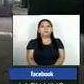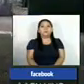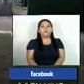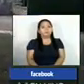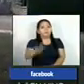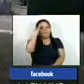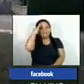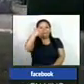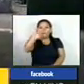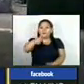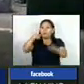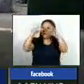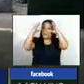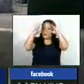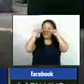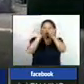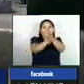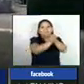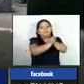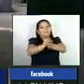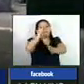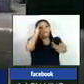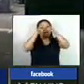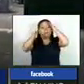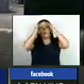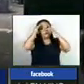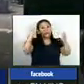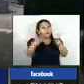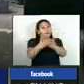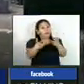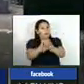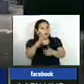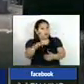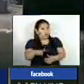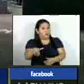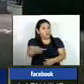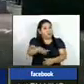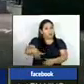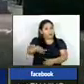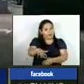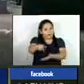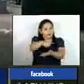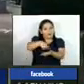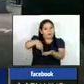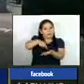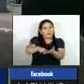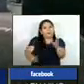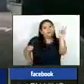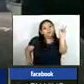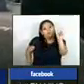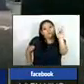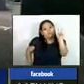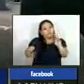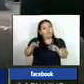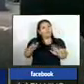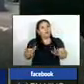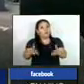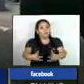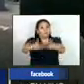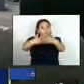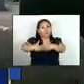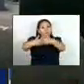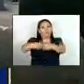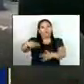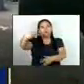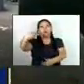Hola, buenas noches, compañeros. Un gusto poder saludarlos a esta hora y me encuentro en el Centro Histórico de San Salvador donde Holcim ha